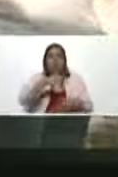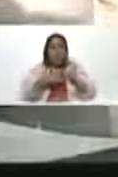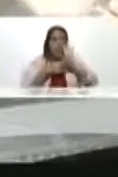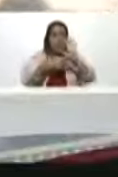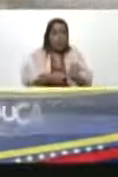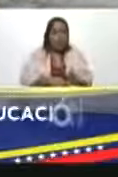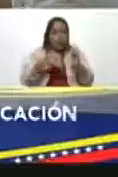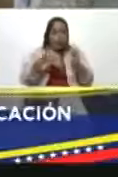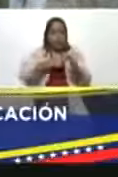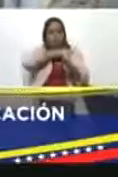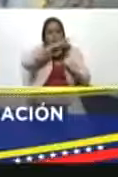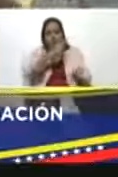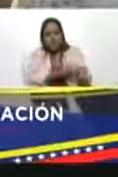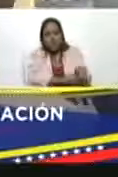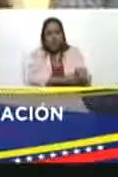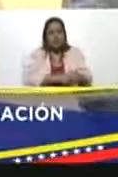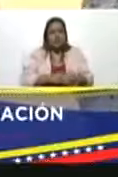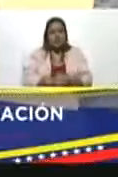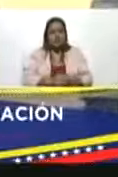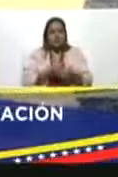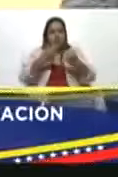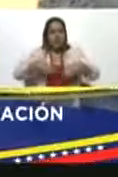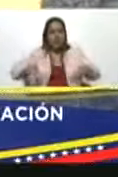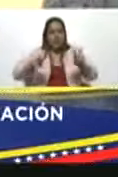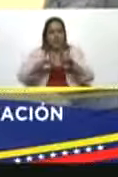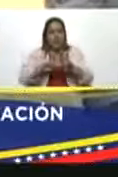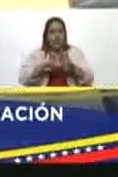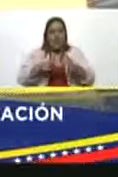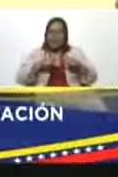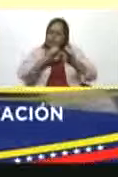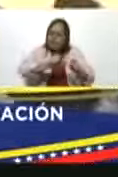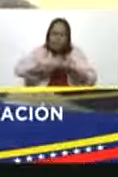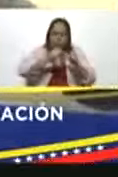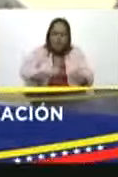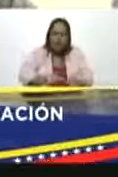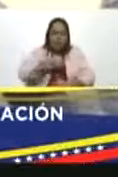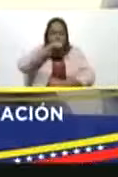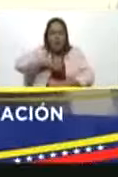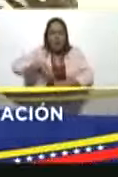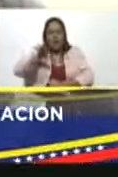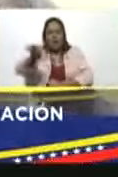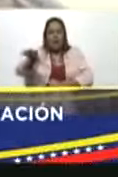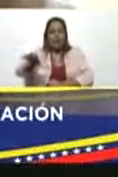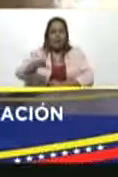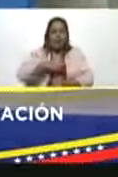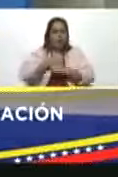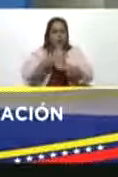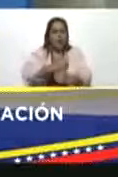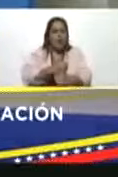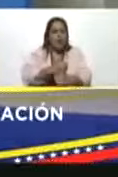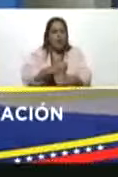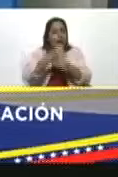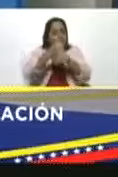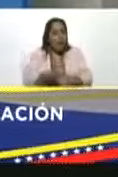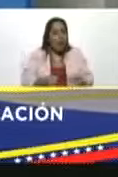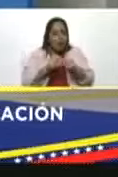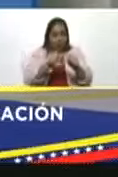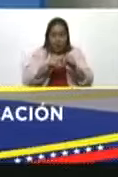su valentía, su fuerza y su dedicación hacia la patria, su amor. Espero que así lo siga